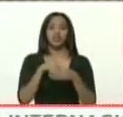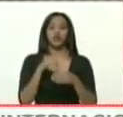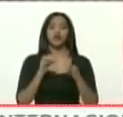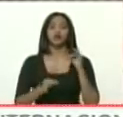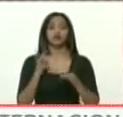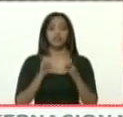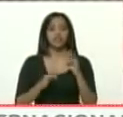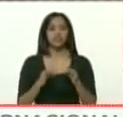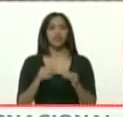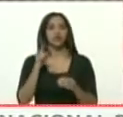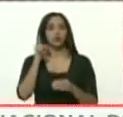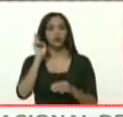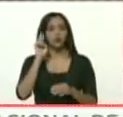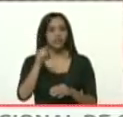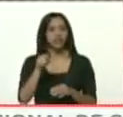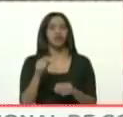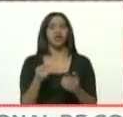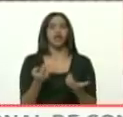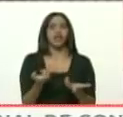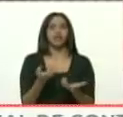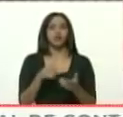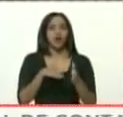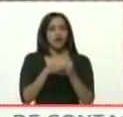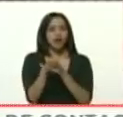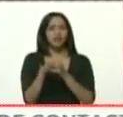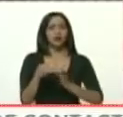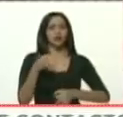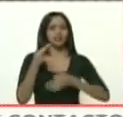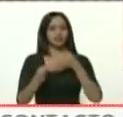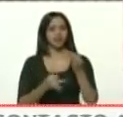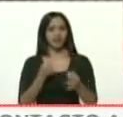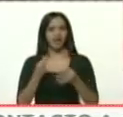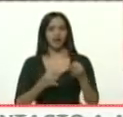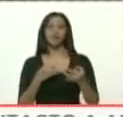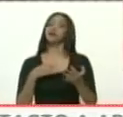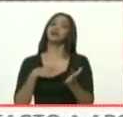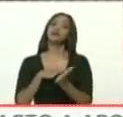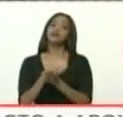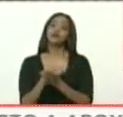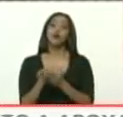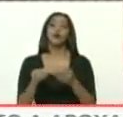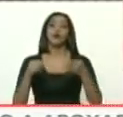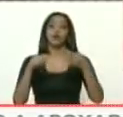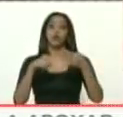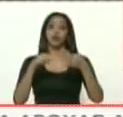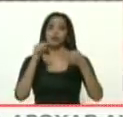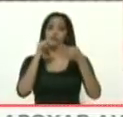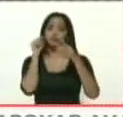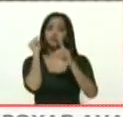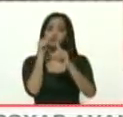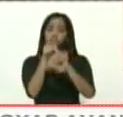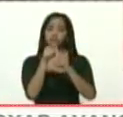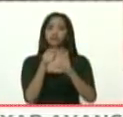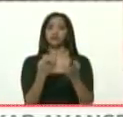ese sentido. Y usted, en cuanto a esos avances, usted nos comentaba sobre los vértices de la gran misión Cuadrantes de Paz. Habíamos quedado hablando del tema